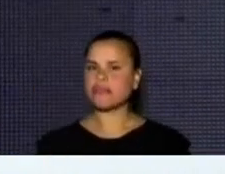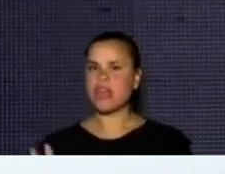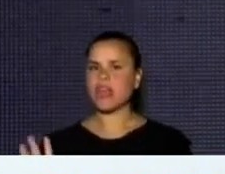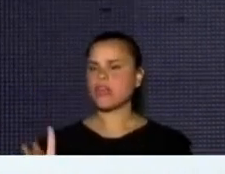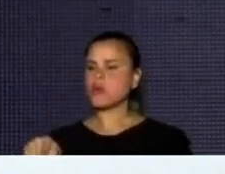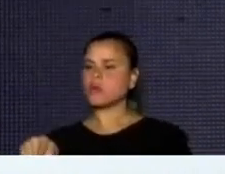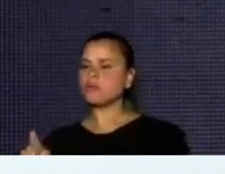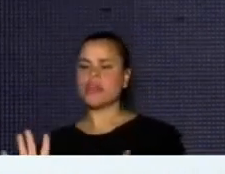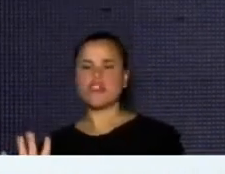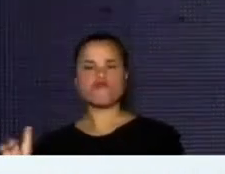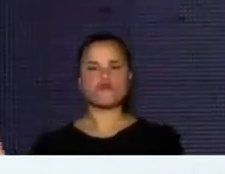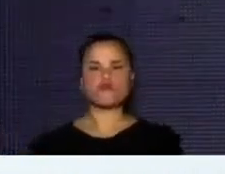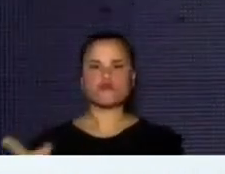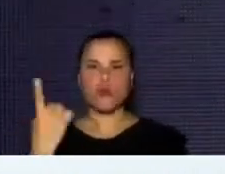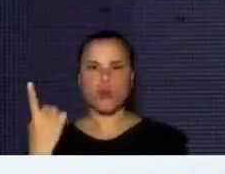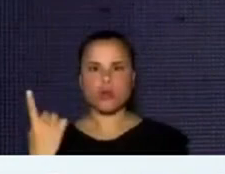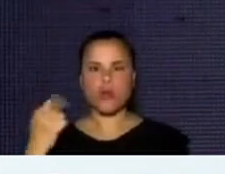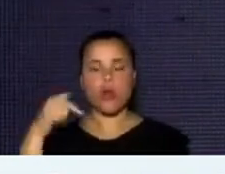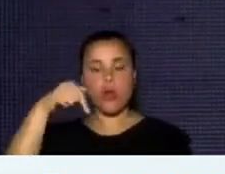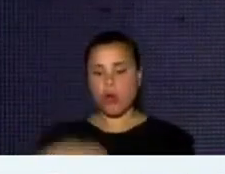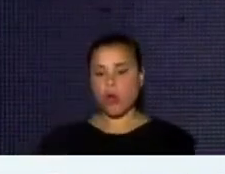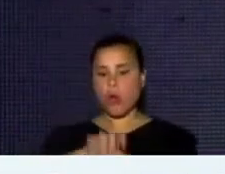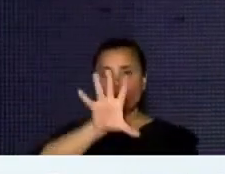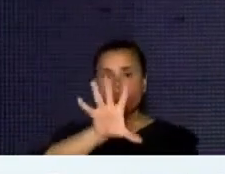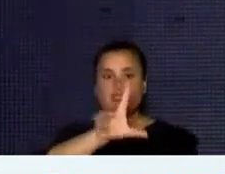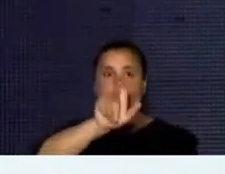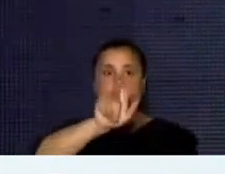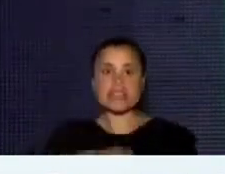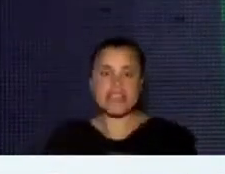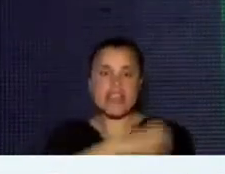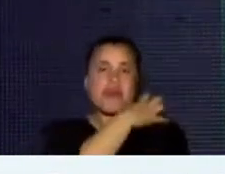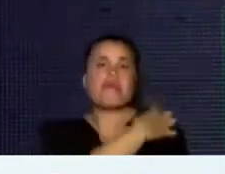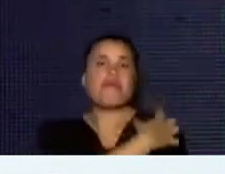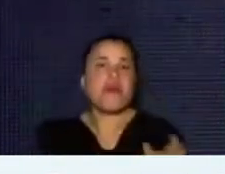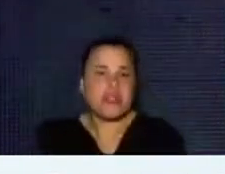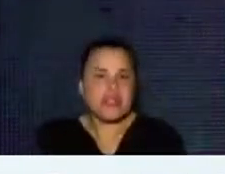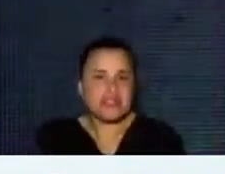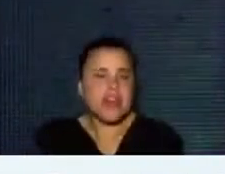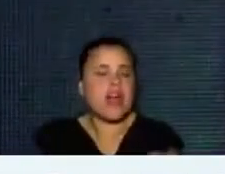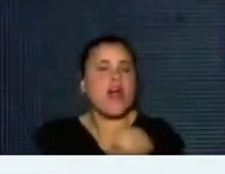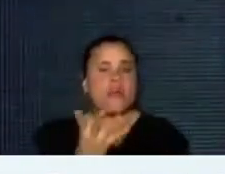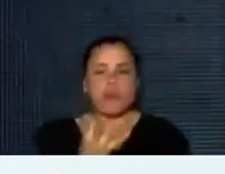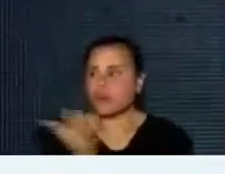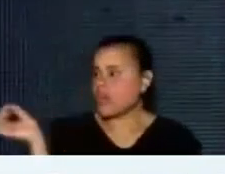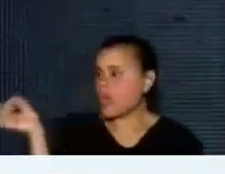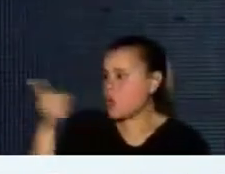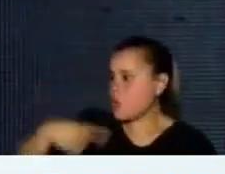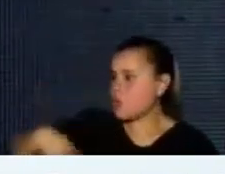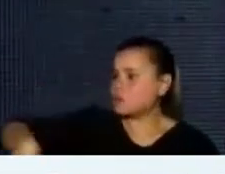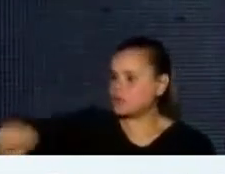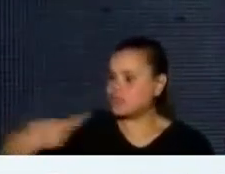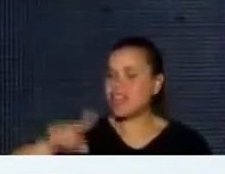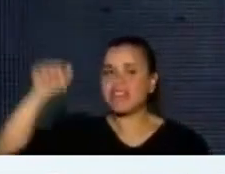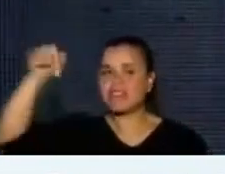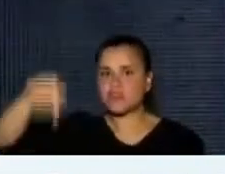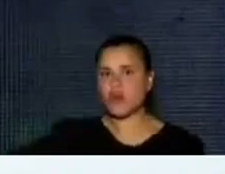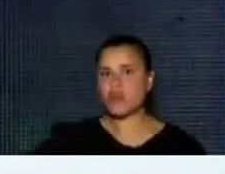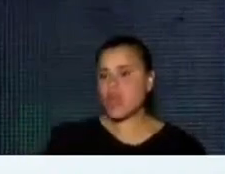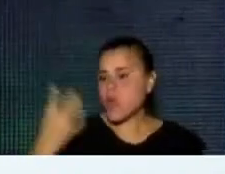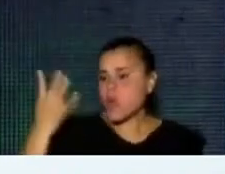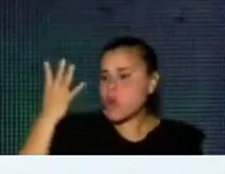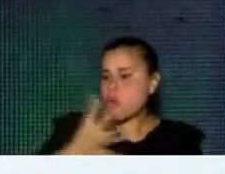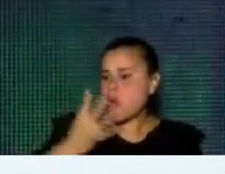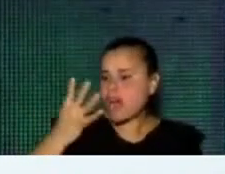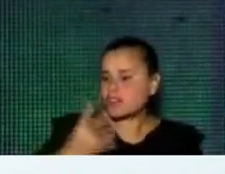gracias a Dios, se llevó adelante con propuestas por parte de Coqui, lo que nos mostró, creo que es el candidato y es la persona que